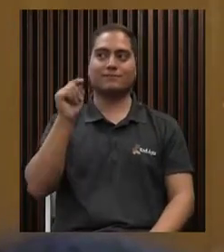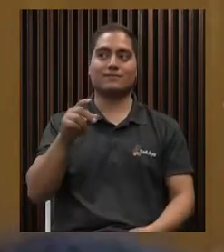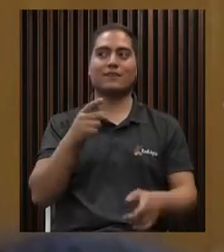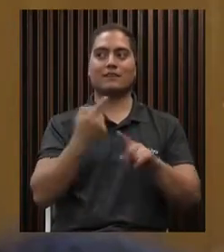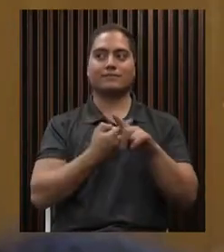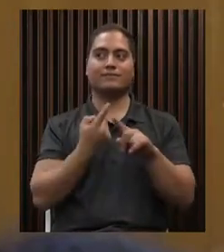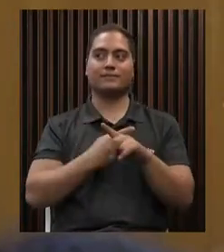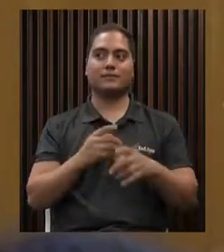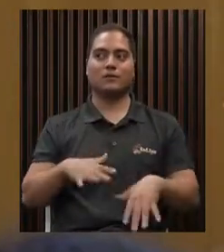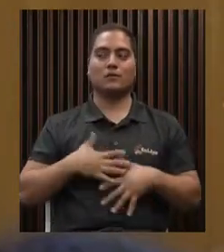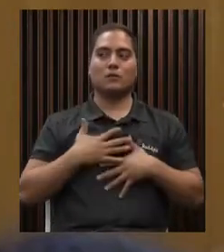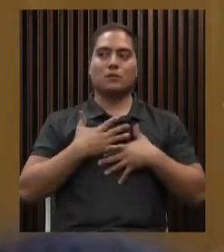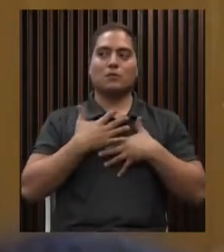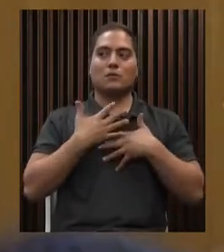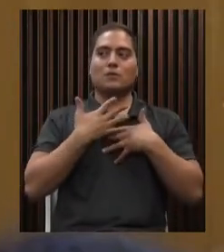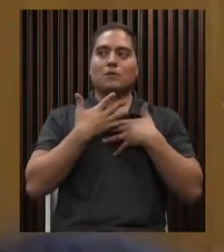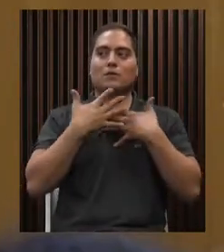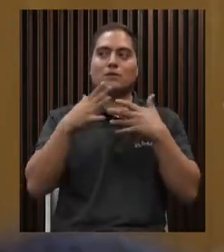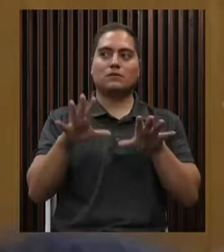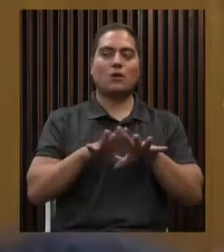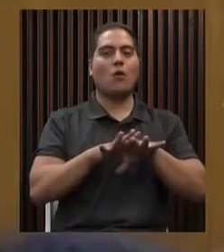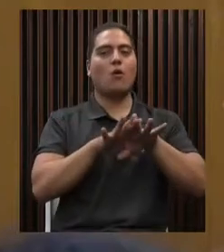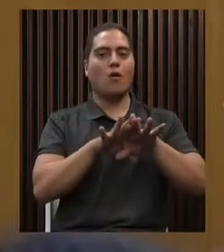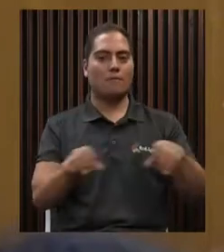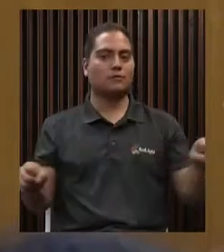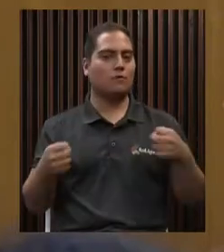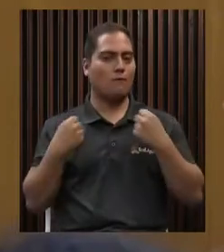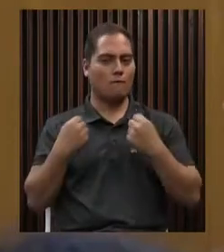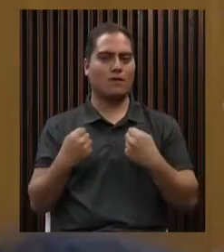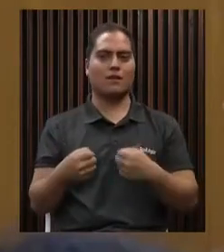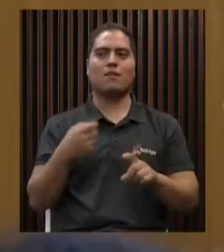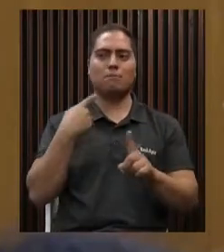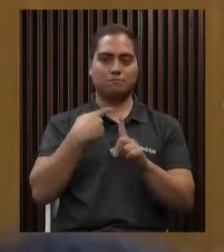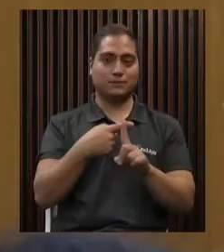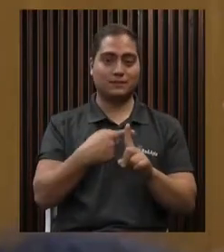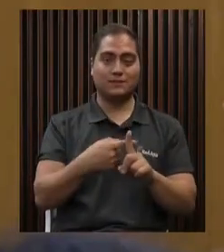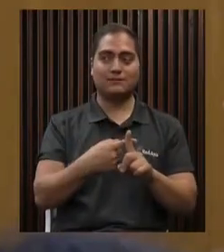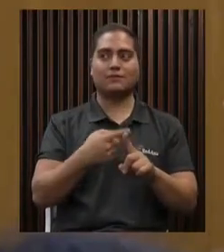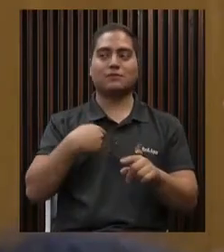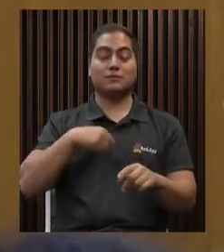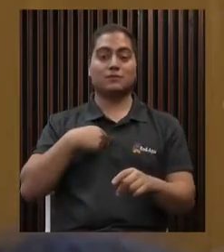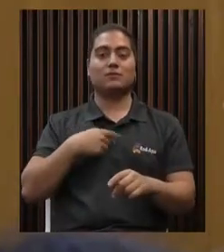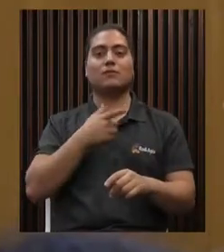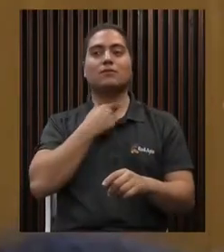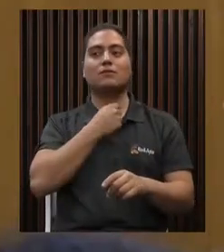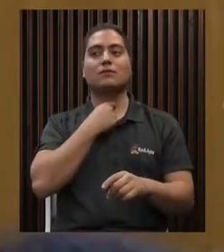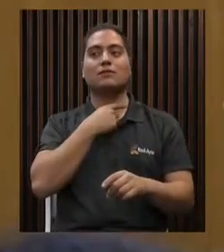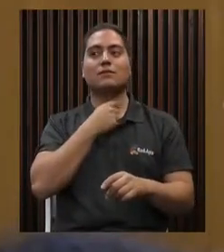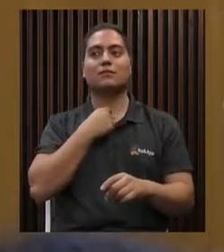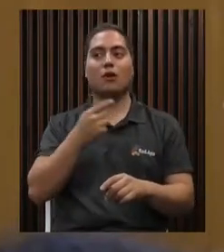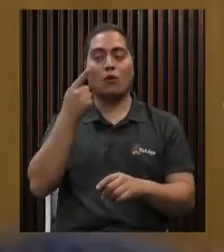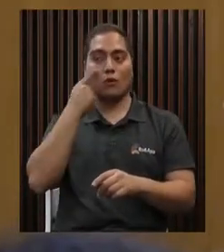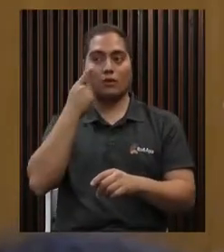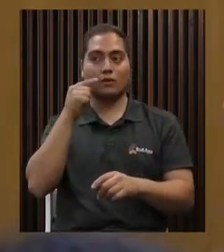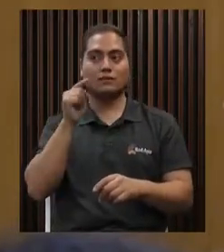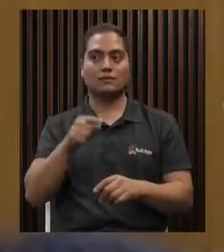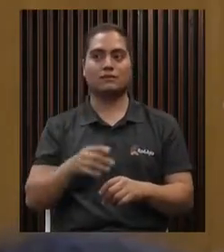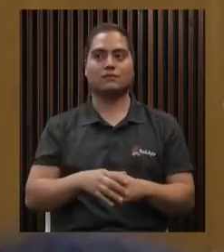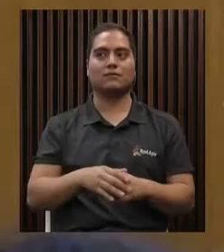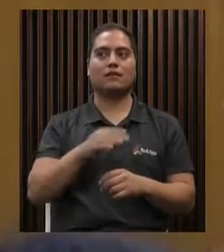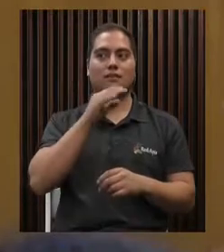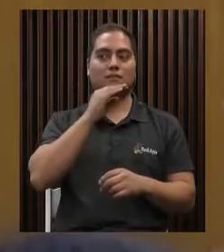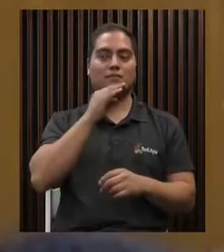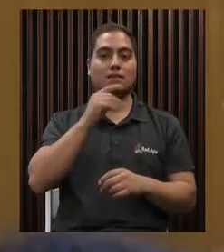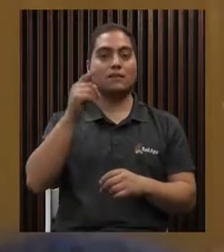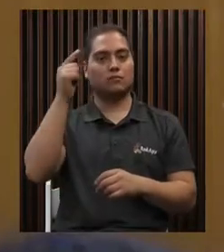se siente un compromiso fuerte, positivo, y queremos entonces reconocer ese punto. Y también